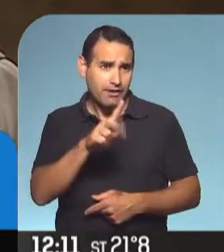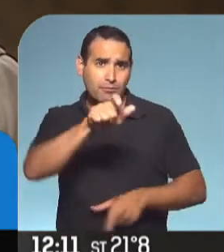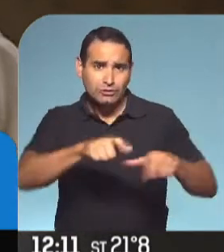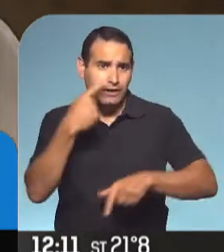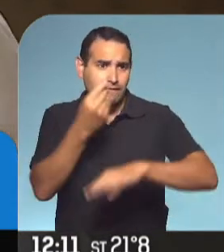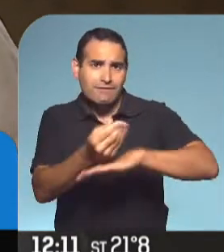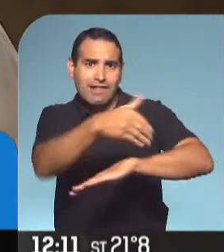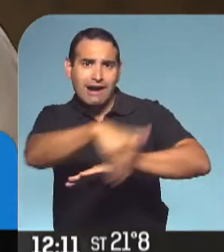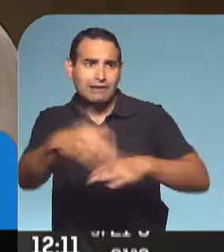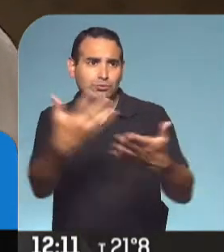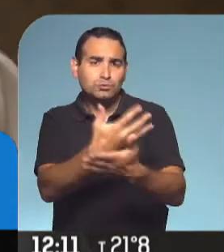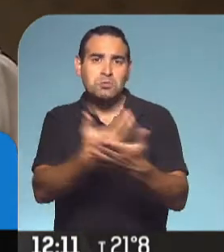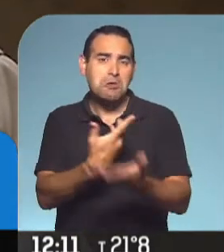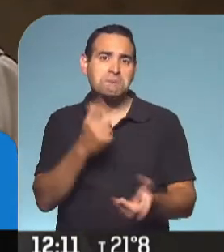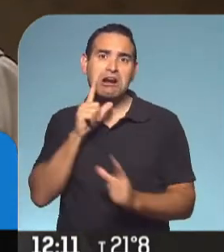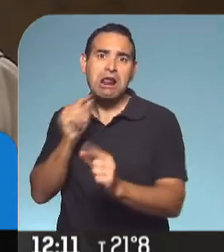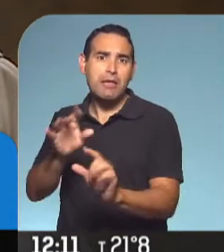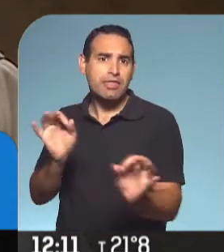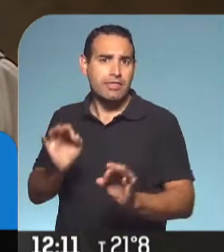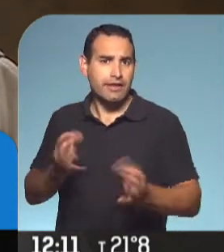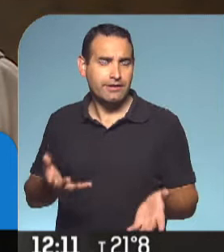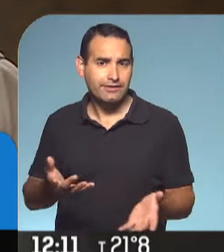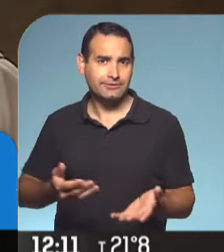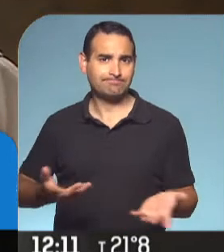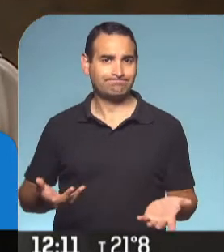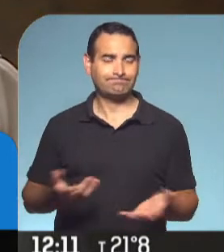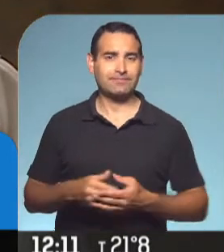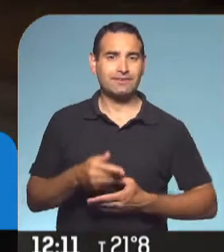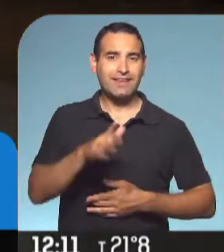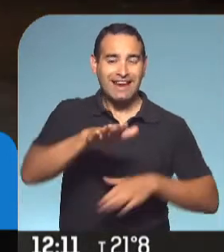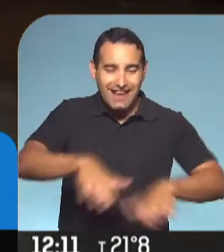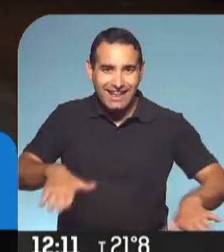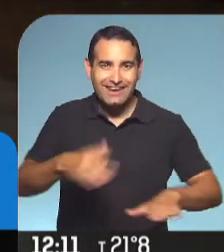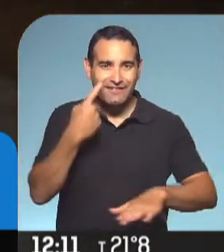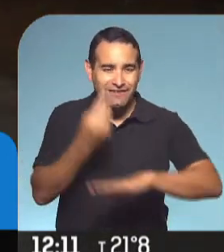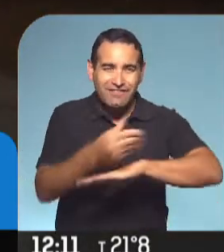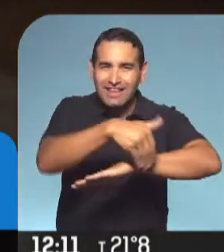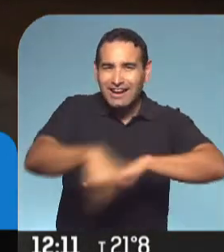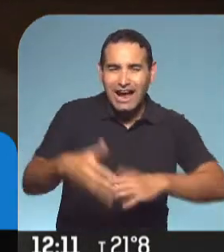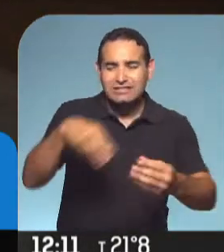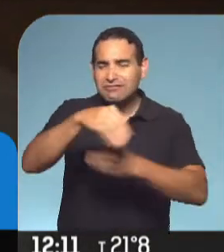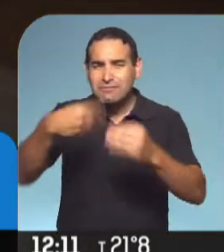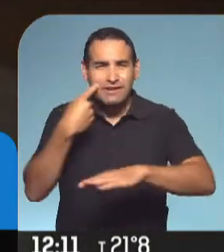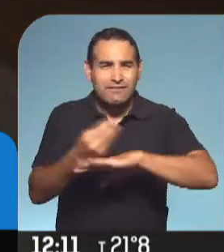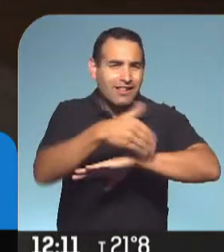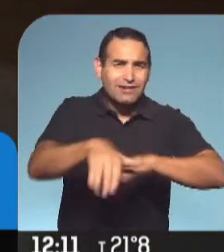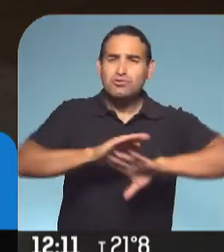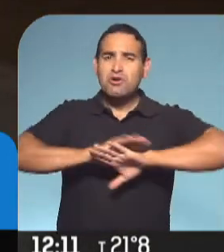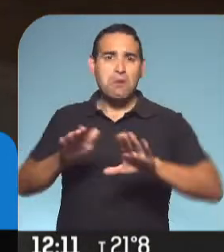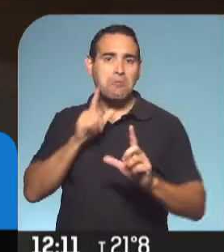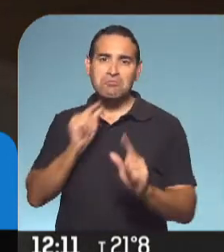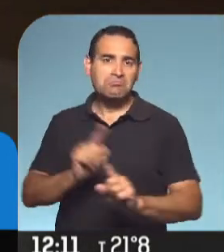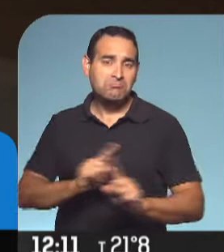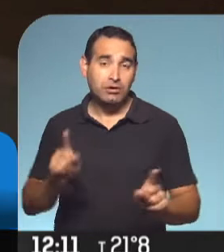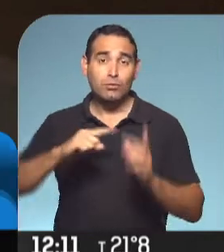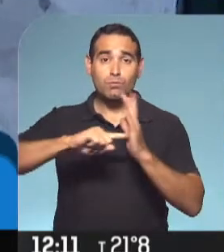corresponde, que por ejemplo no haya más de este tipo de criaturas en la calle o familias en la calle. Imagínate, solamente